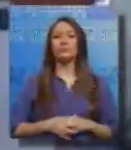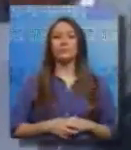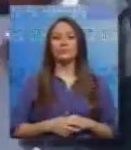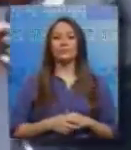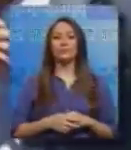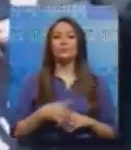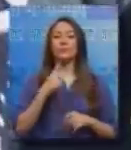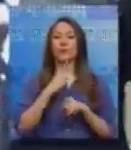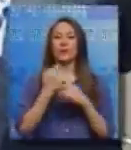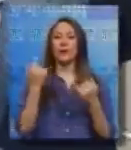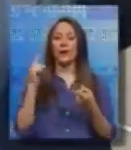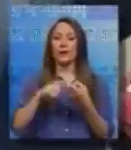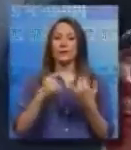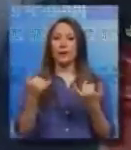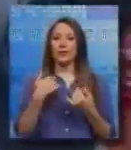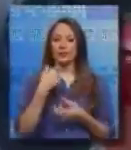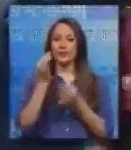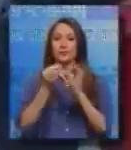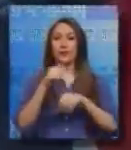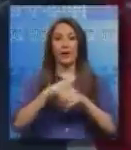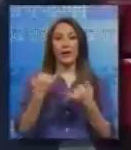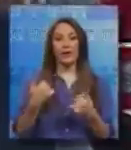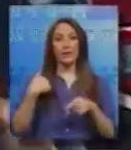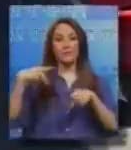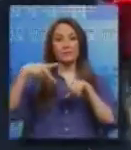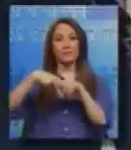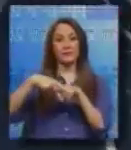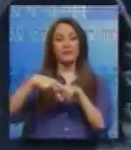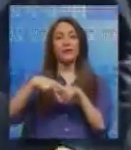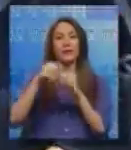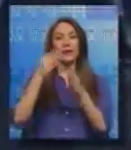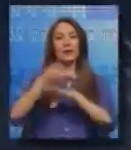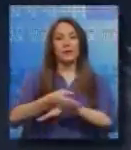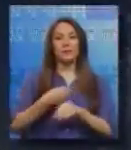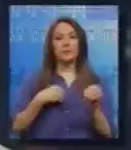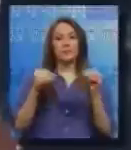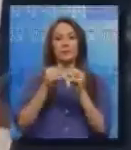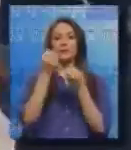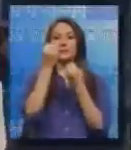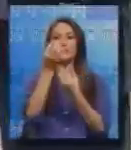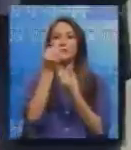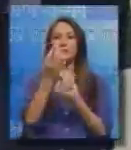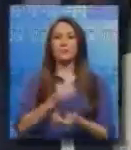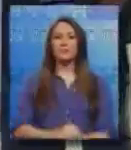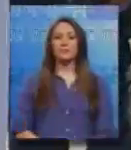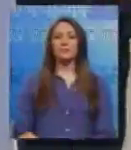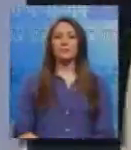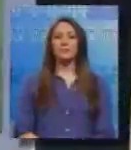les podemos contar hasta el momento. Nos vamos a una pausa y retornamos con más información en el noticiero.